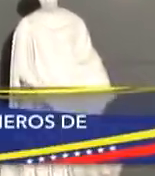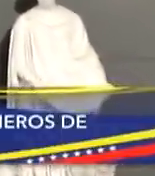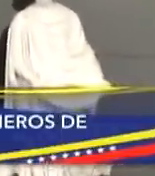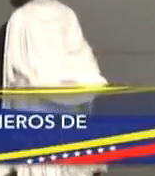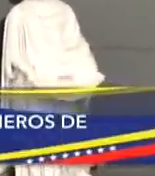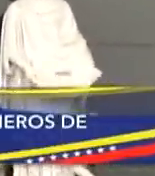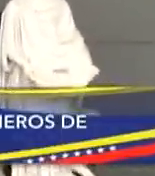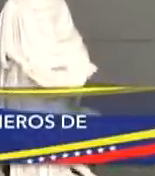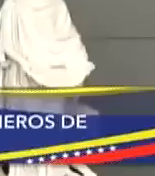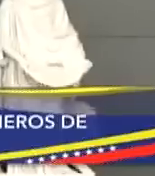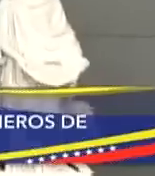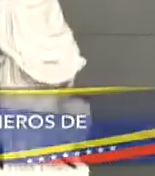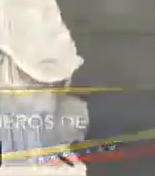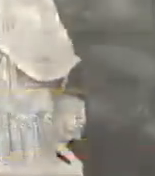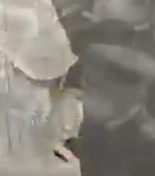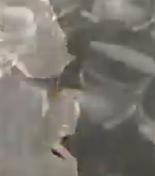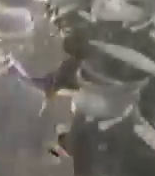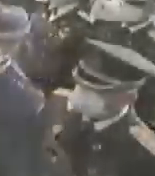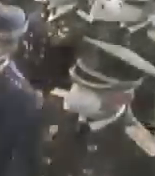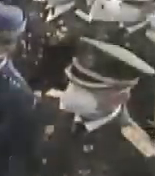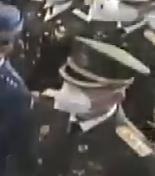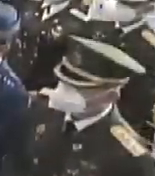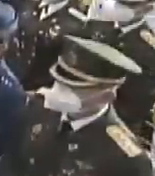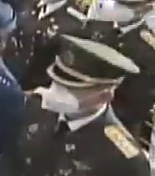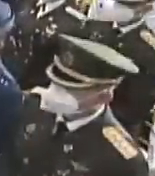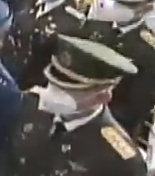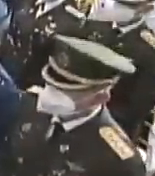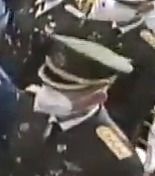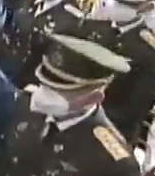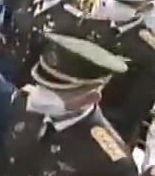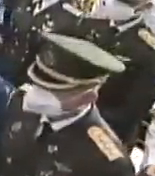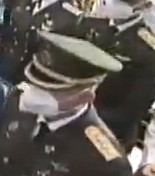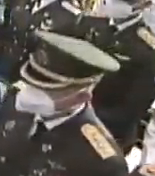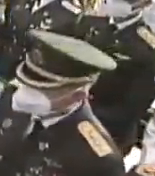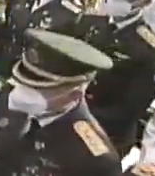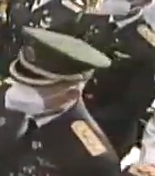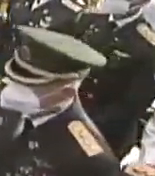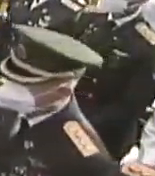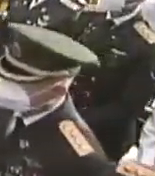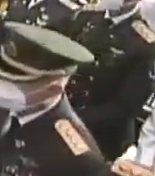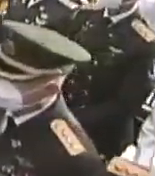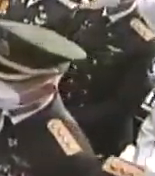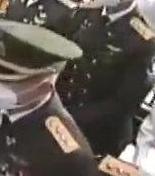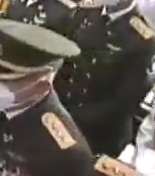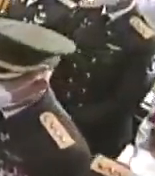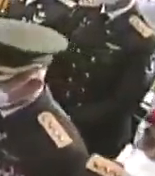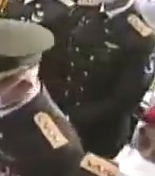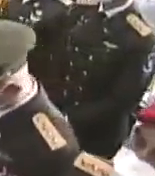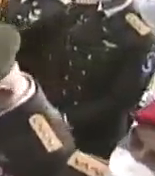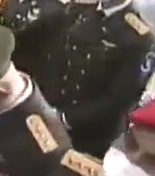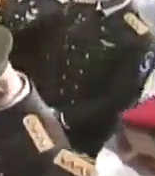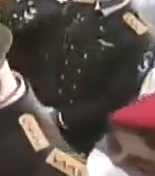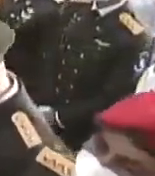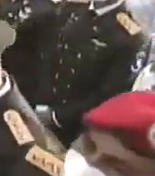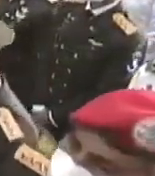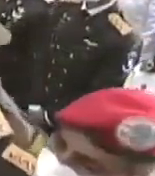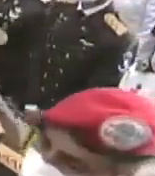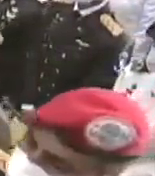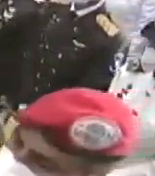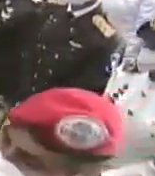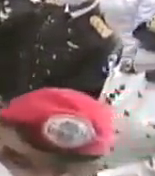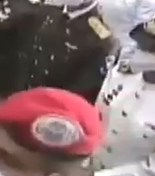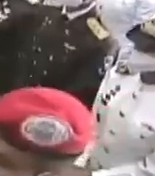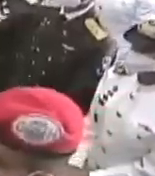grados superiores y jerarquía inmediata. Y este lunes este importante acto de ascensos de oficiales en el grado